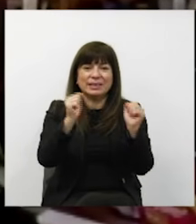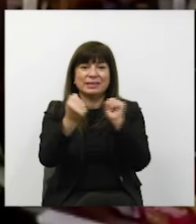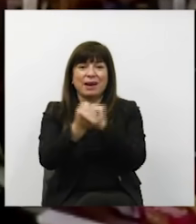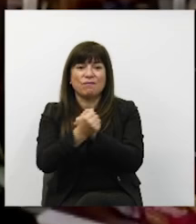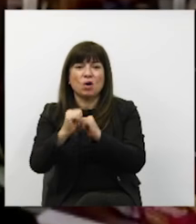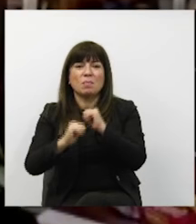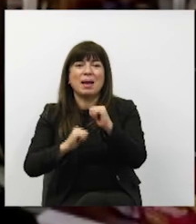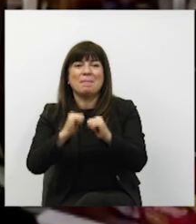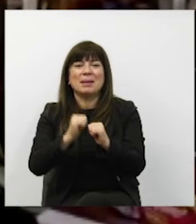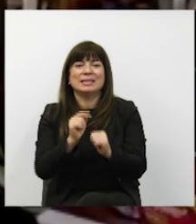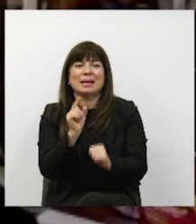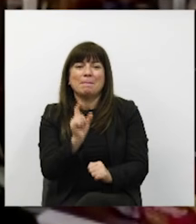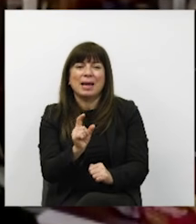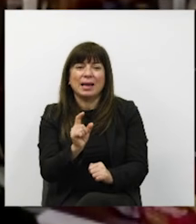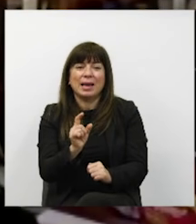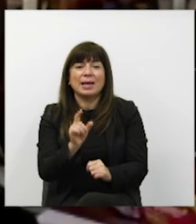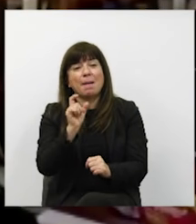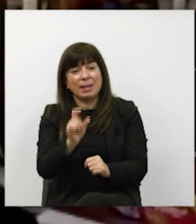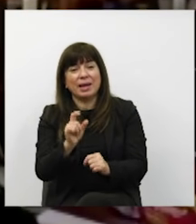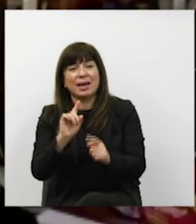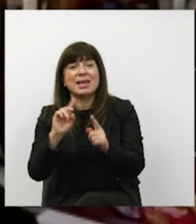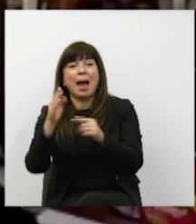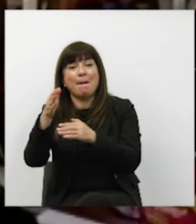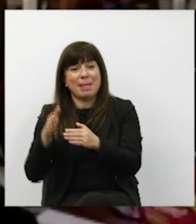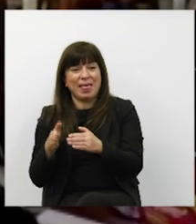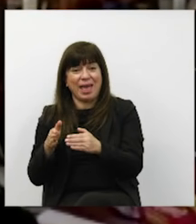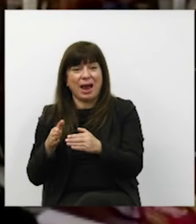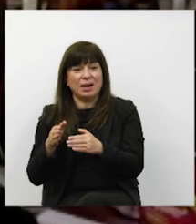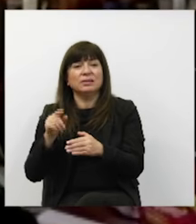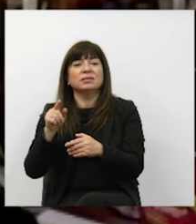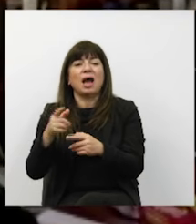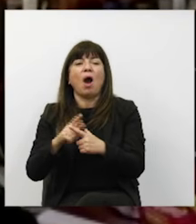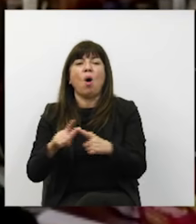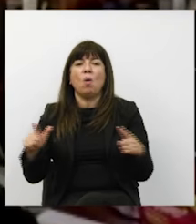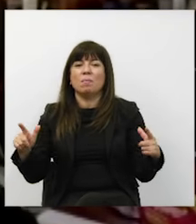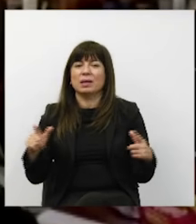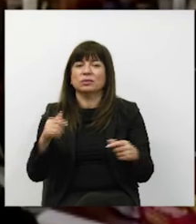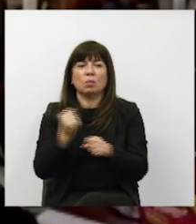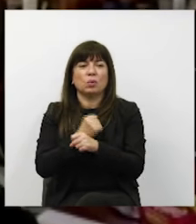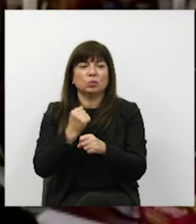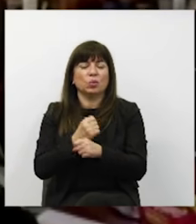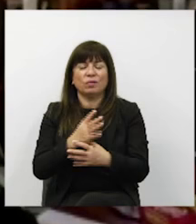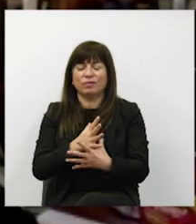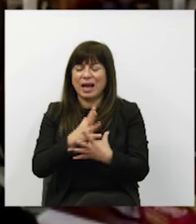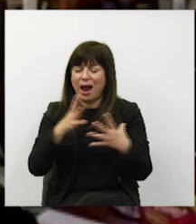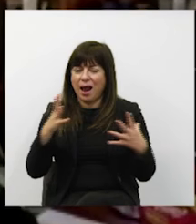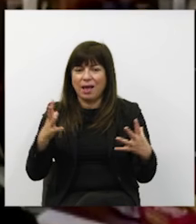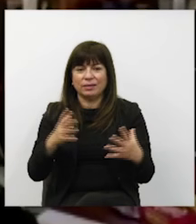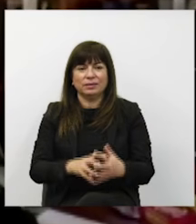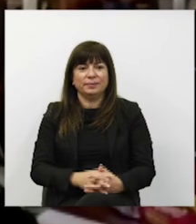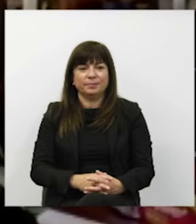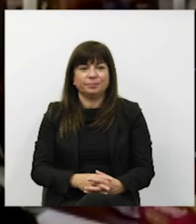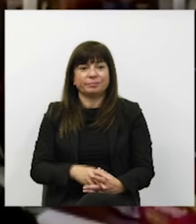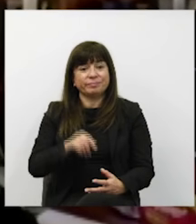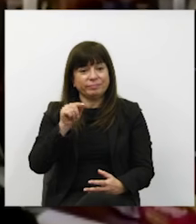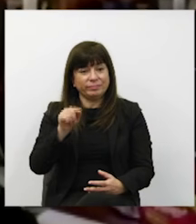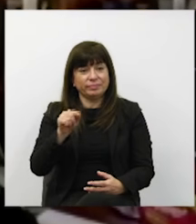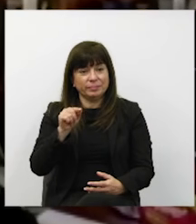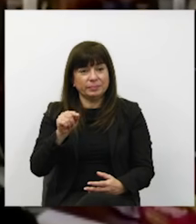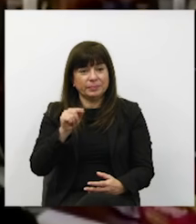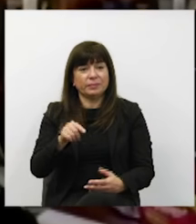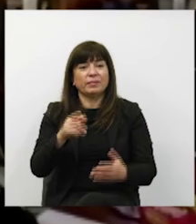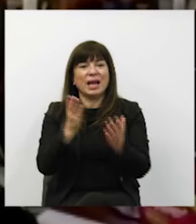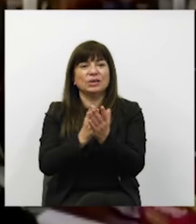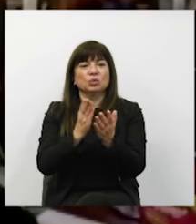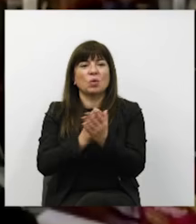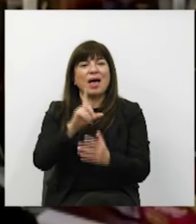empresas pequeñas y las pequeñas en medianas, el aumento de la productividad sería gigantesco. Ahora, eso es lo que ha estudiado Levy